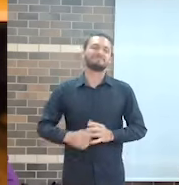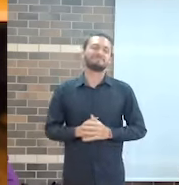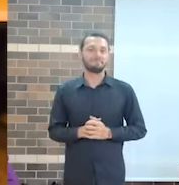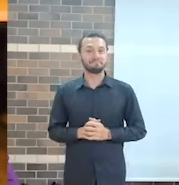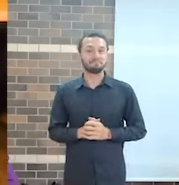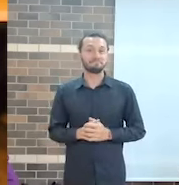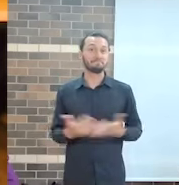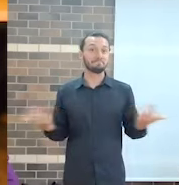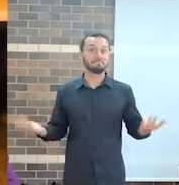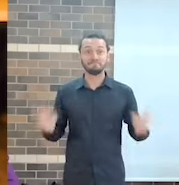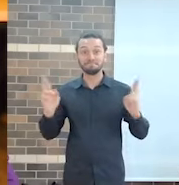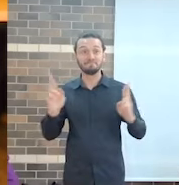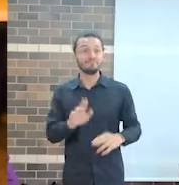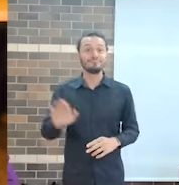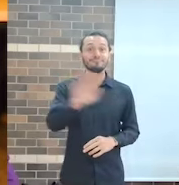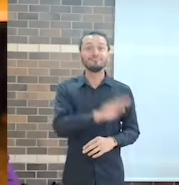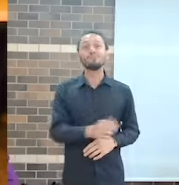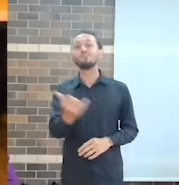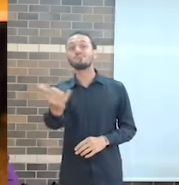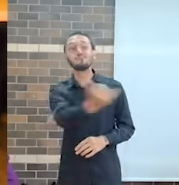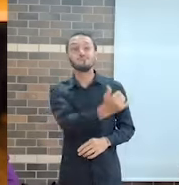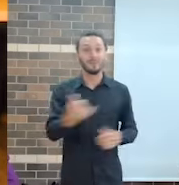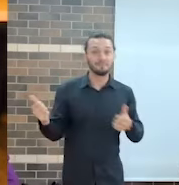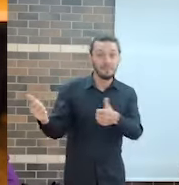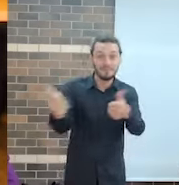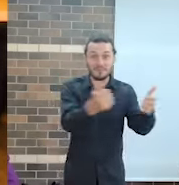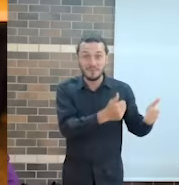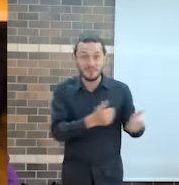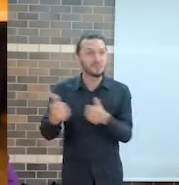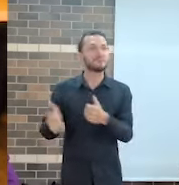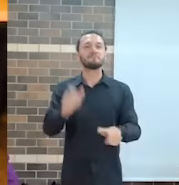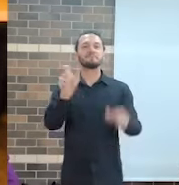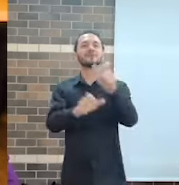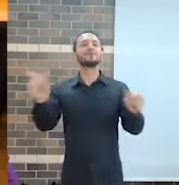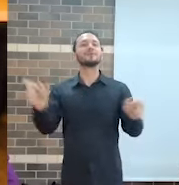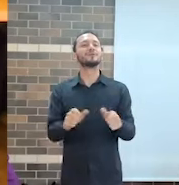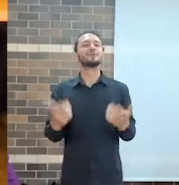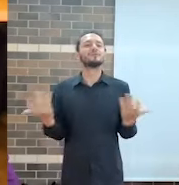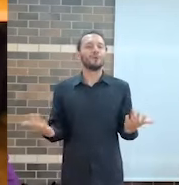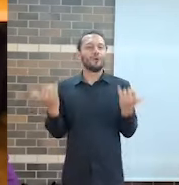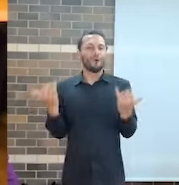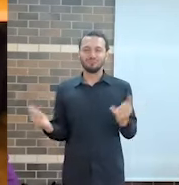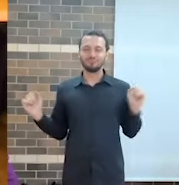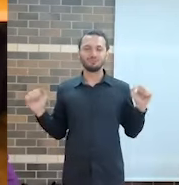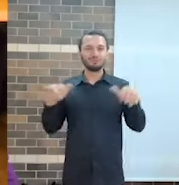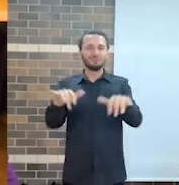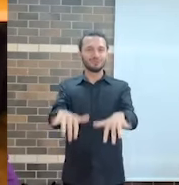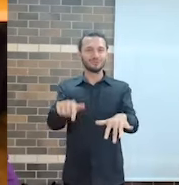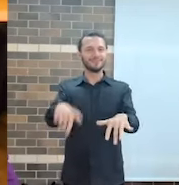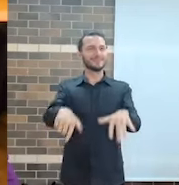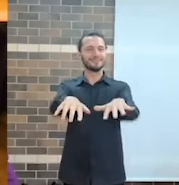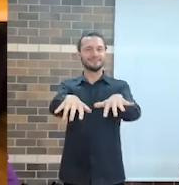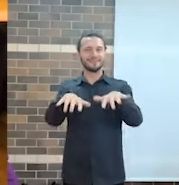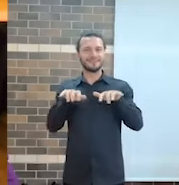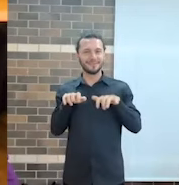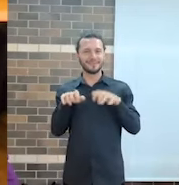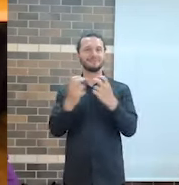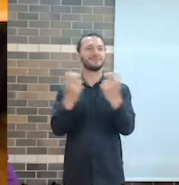Esperando que se encuentren bastante bien, a todo el público que nos acompaña en el día de hoy acá en el